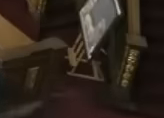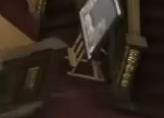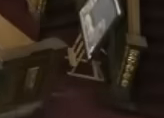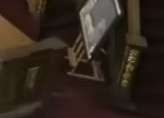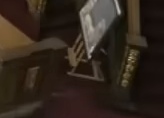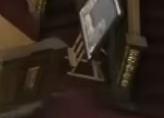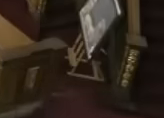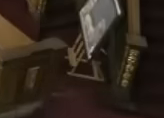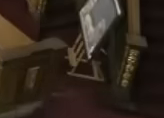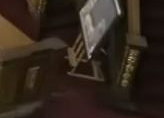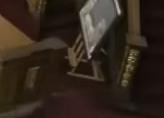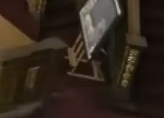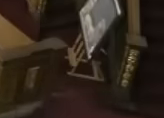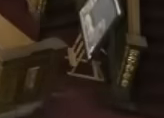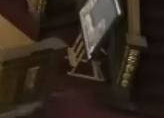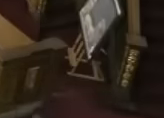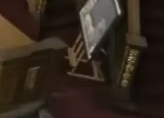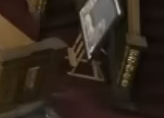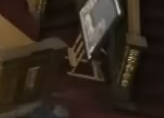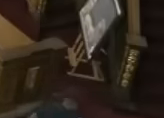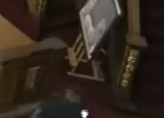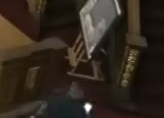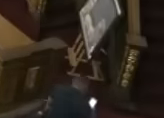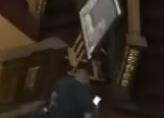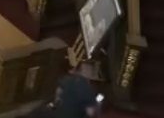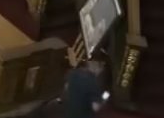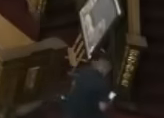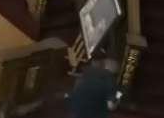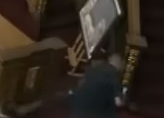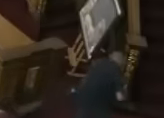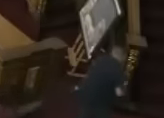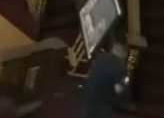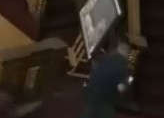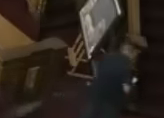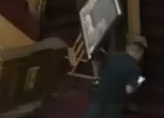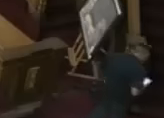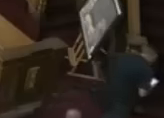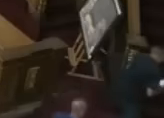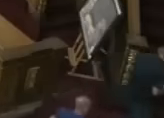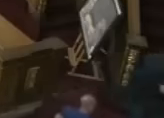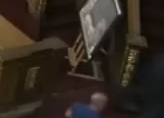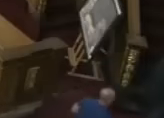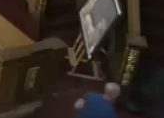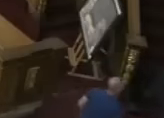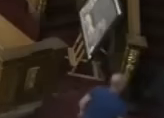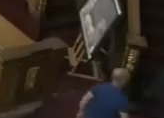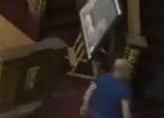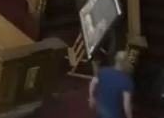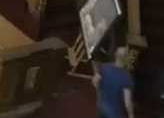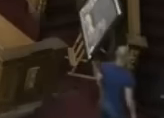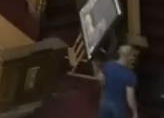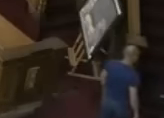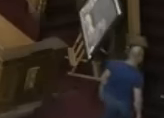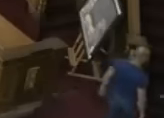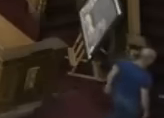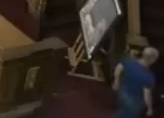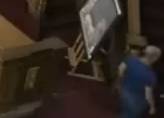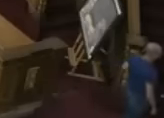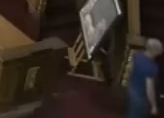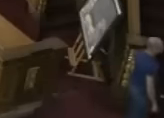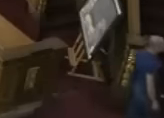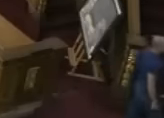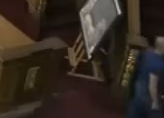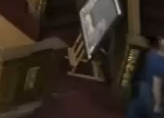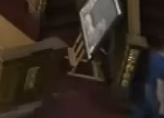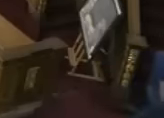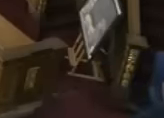en este momento de recuperación ante la lesión que sufrió en días pasados. Igualmente, en el derecho de palabra otorgado al